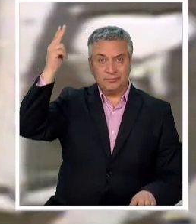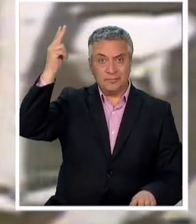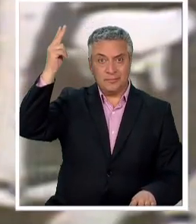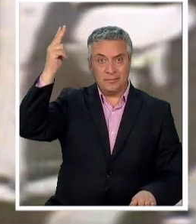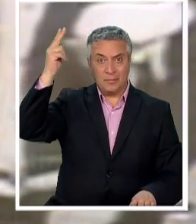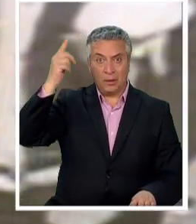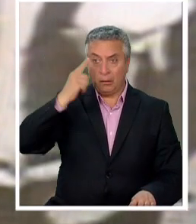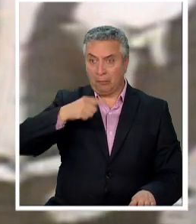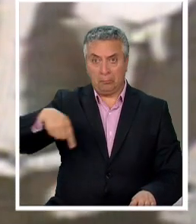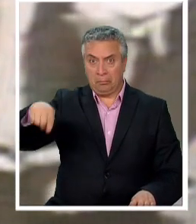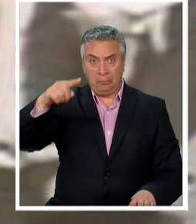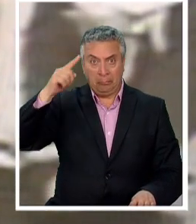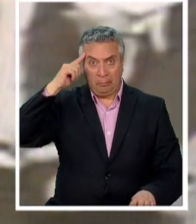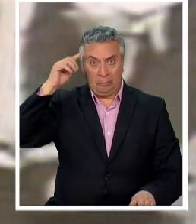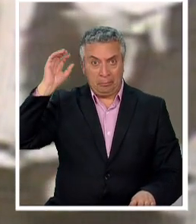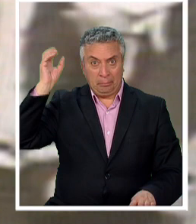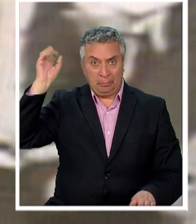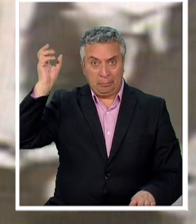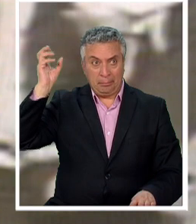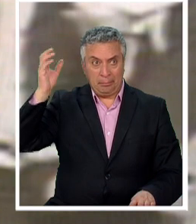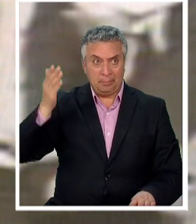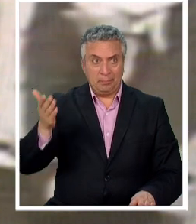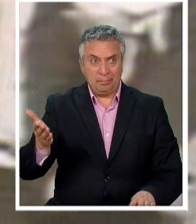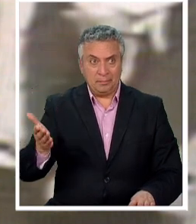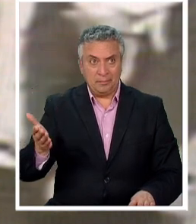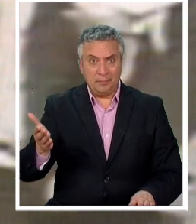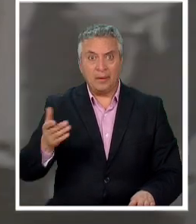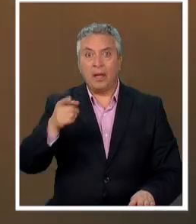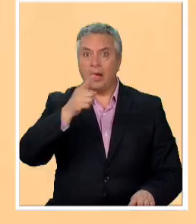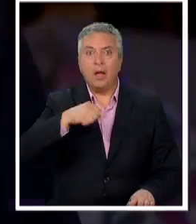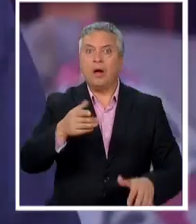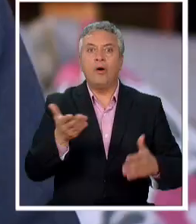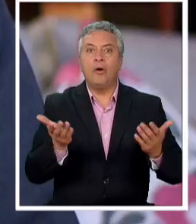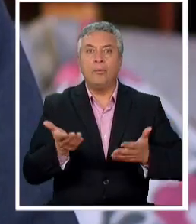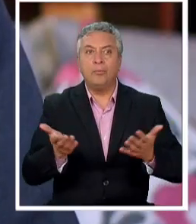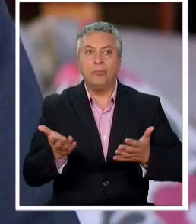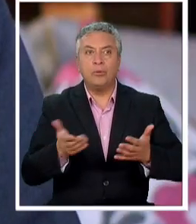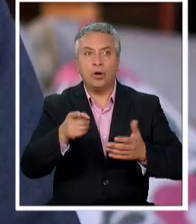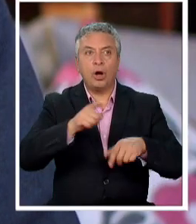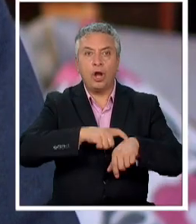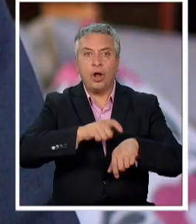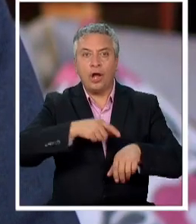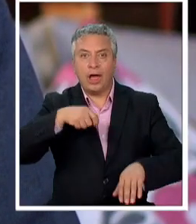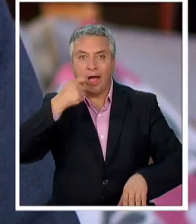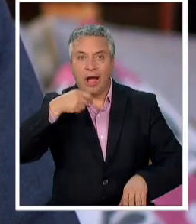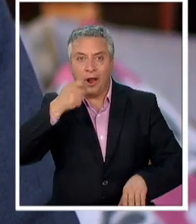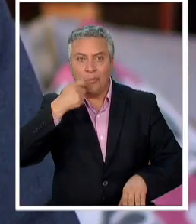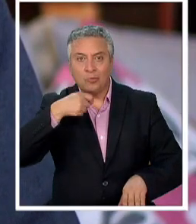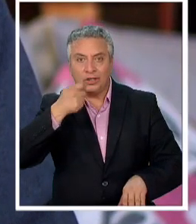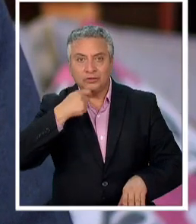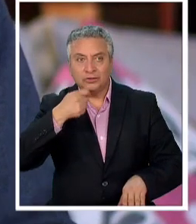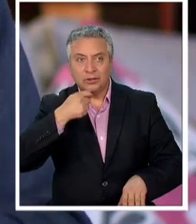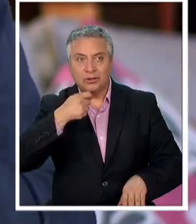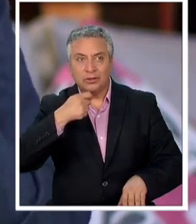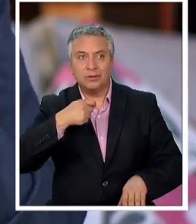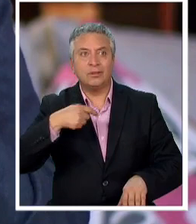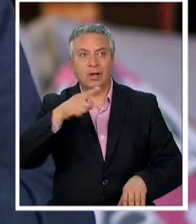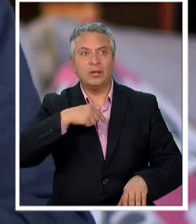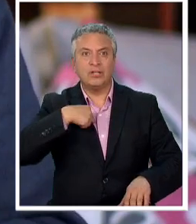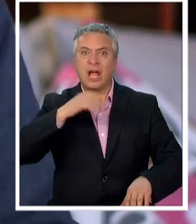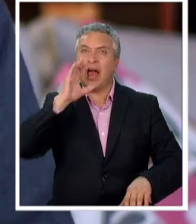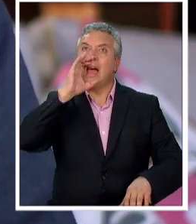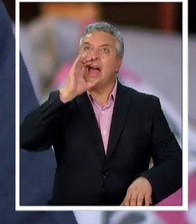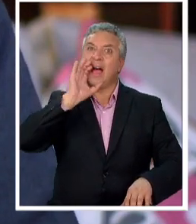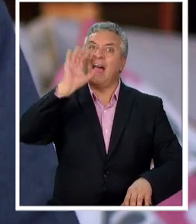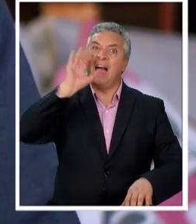Y no tenía idea de don Fernando, porque no tenía hora de almuerzo. y nosotros gritando para